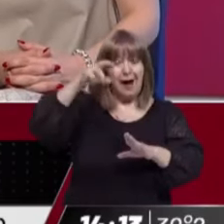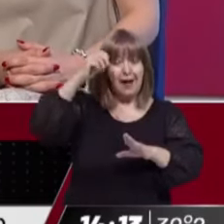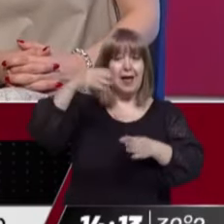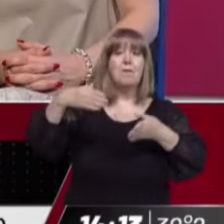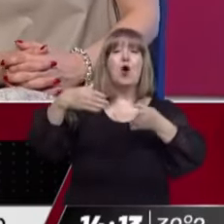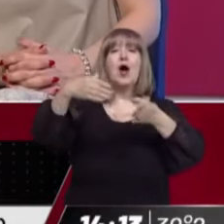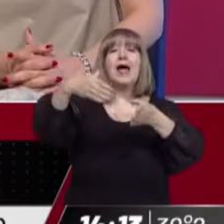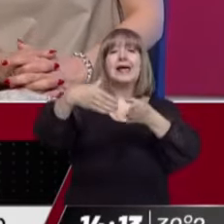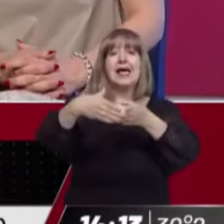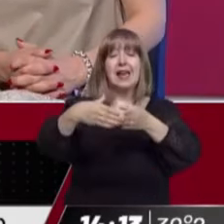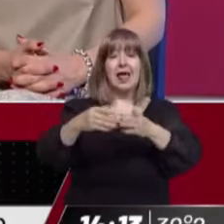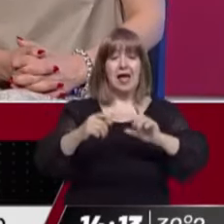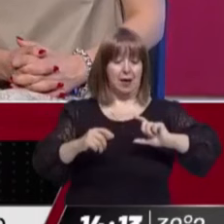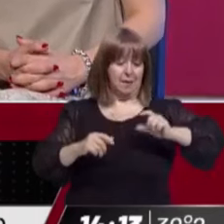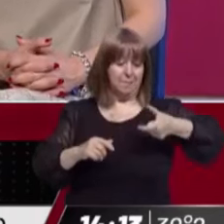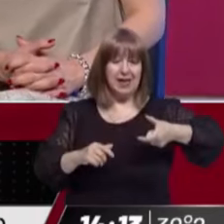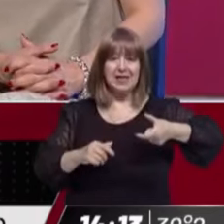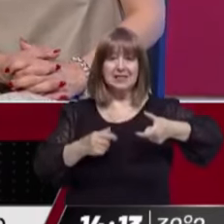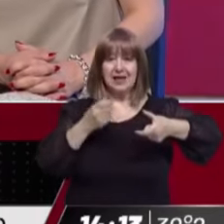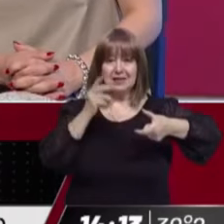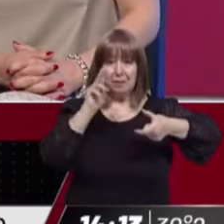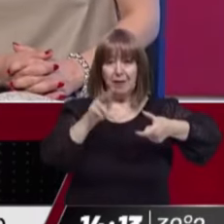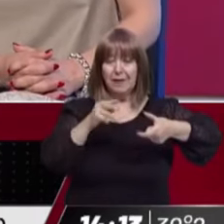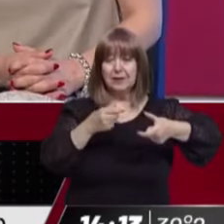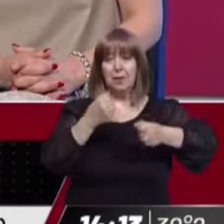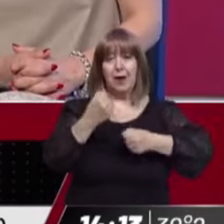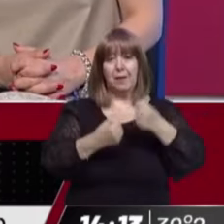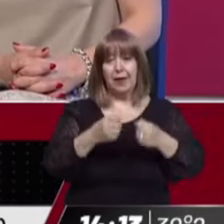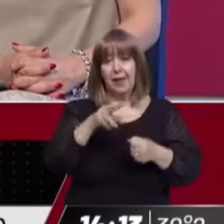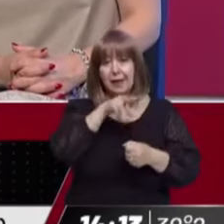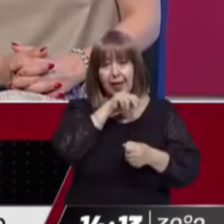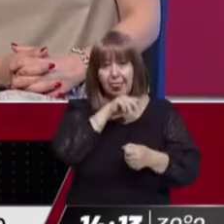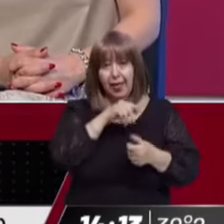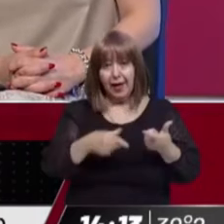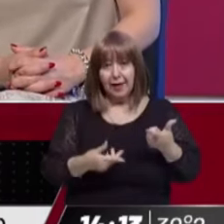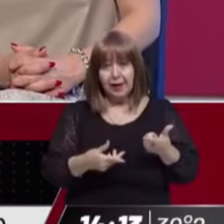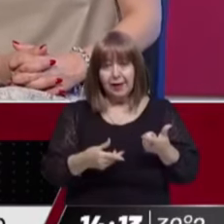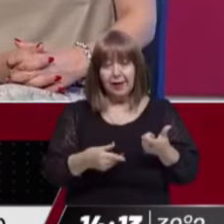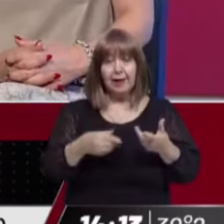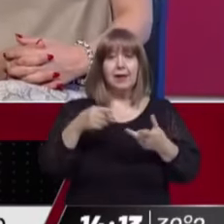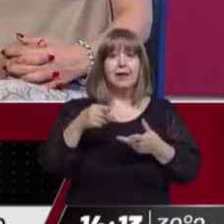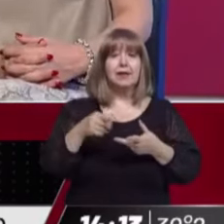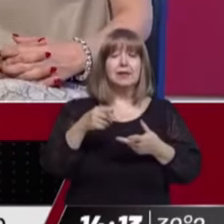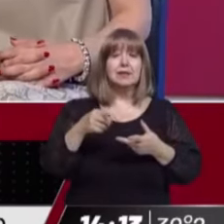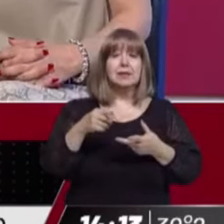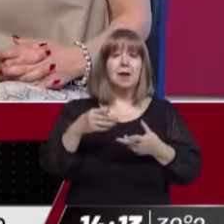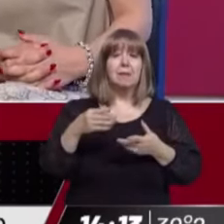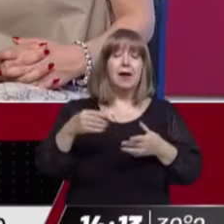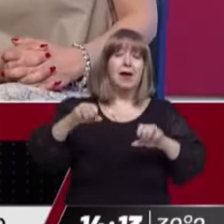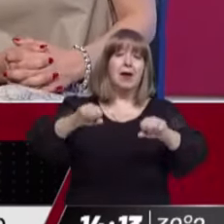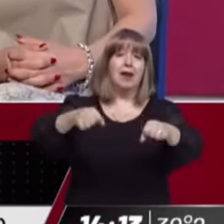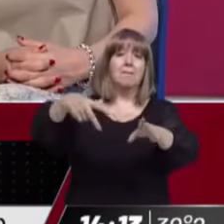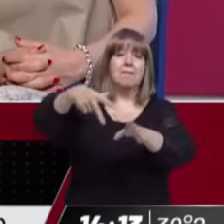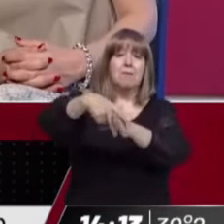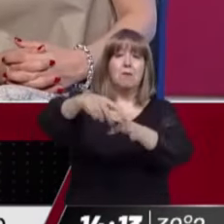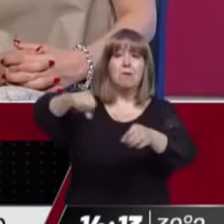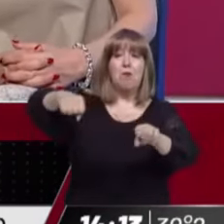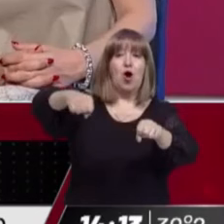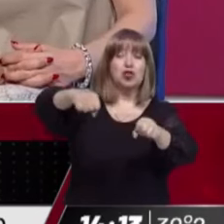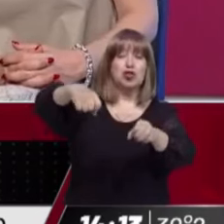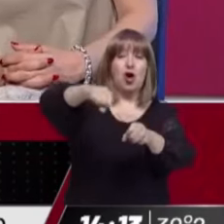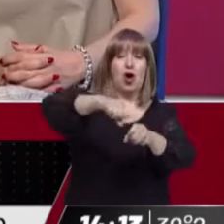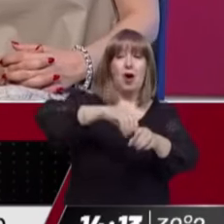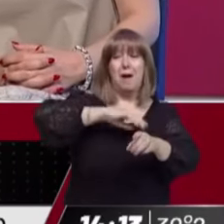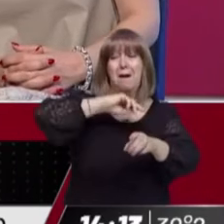esquina, no tener licencia de conducir y lo más grave, lo que hace más grave aún todo esto, el combo, la frutilla del postre, si se quiere, es el